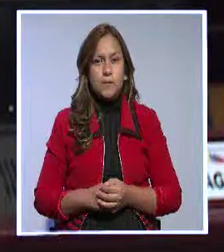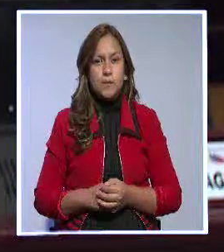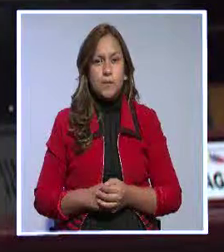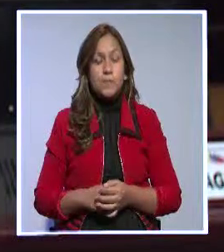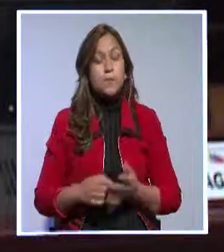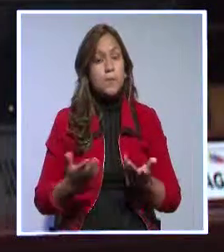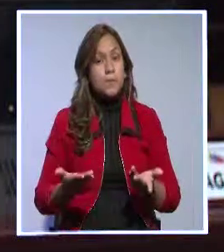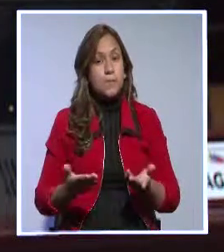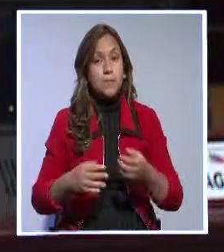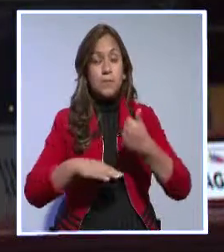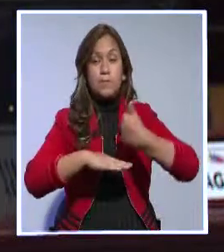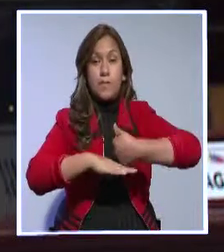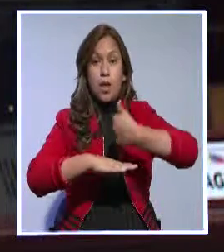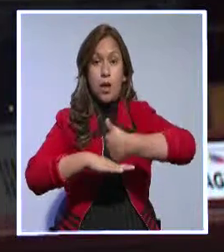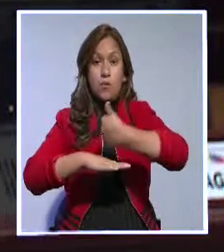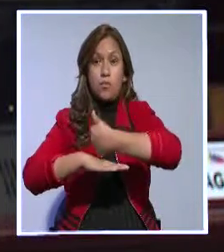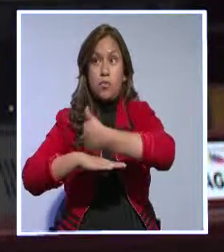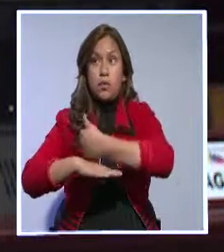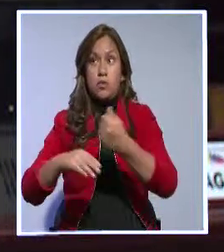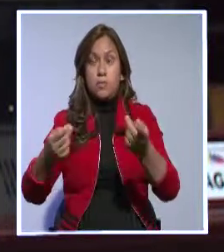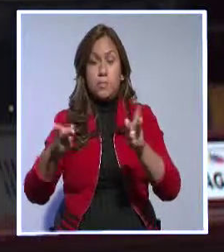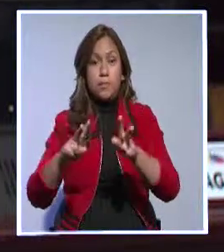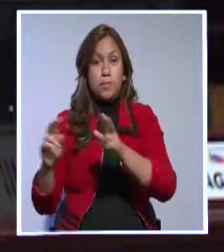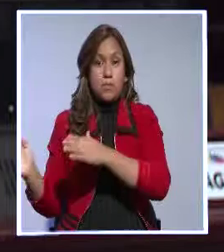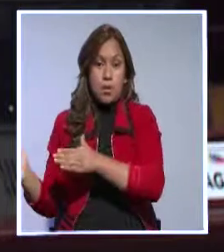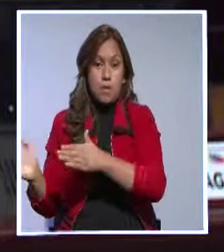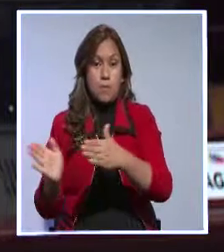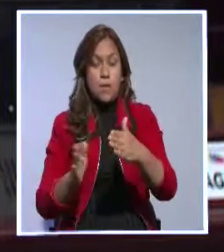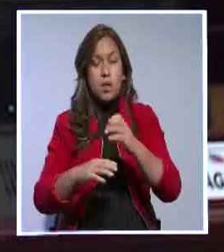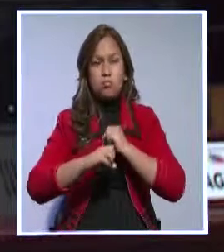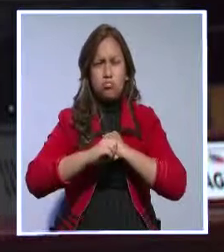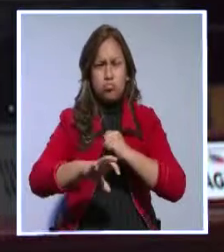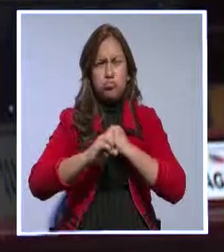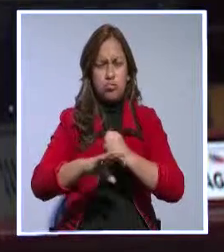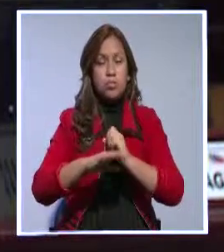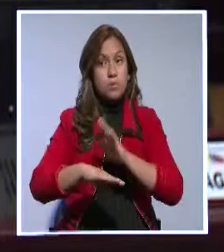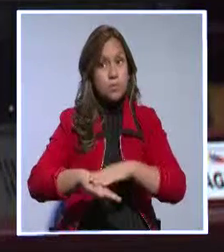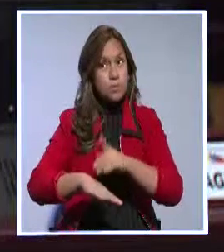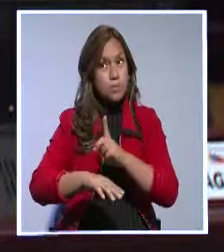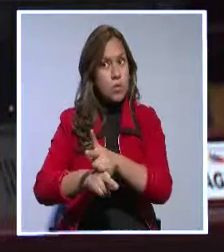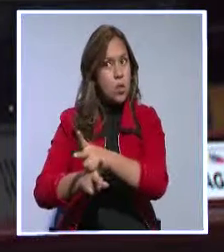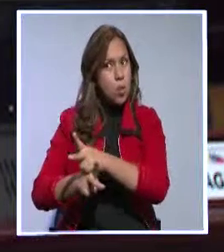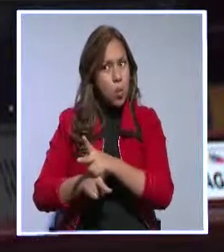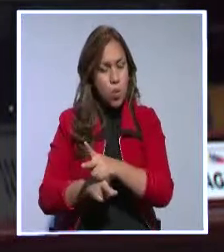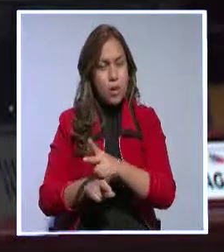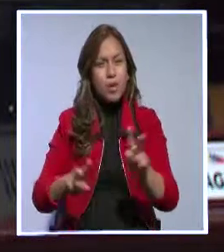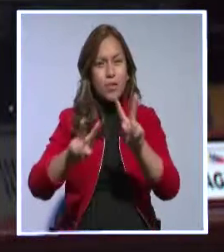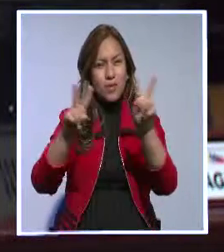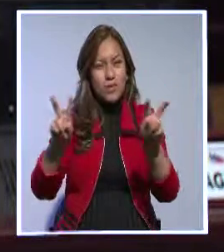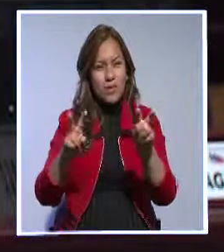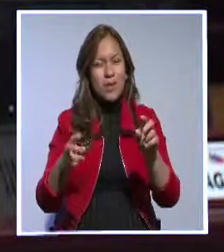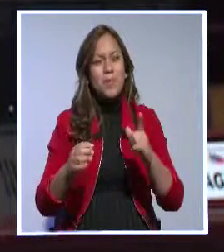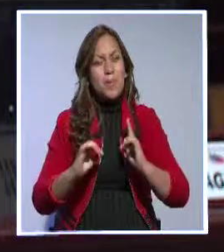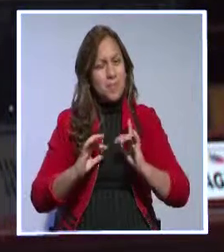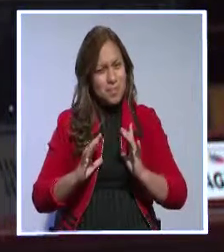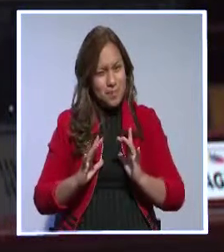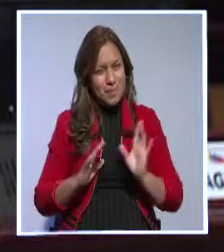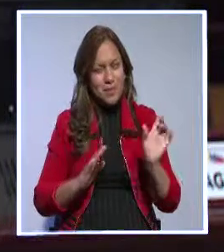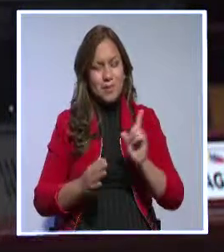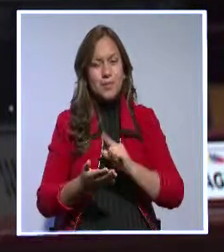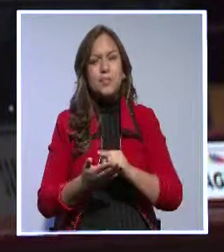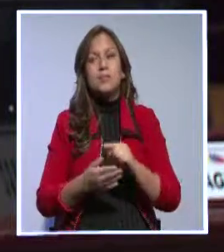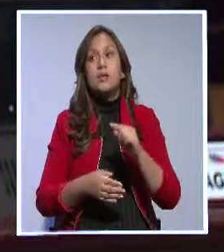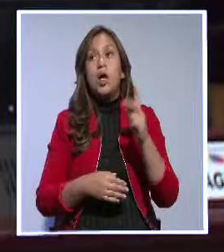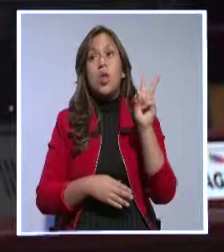según las autoridades y los planes operativos y campañas de prevención implementadas por el día de los difuntos correspondiente al 2 de